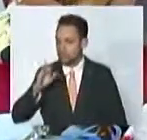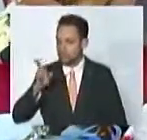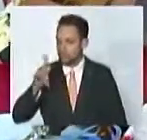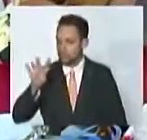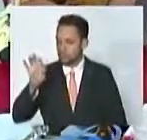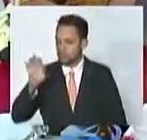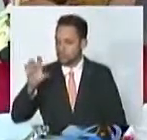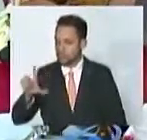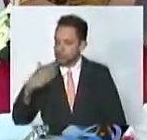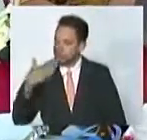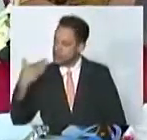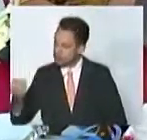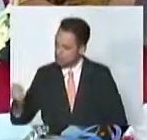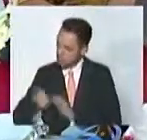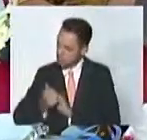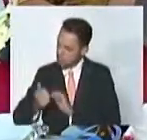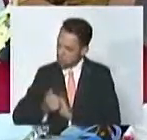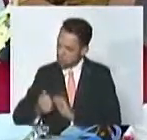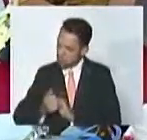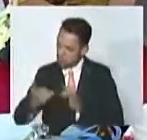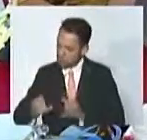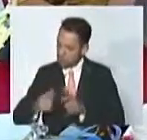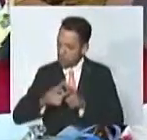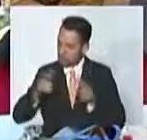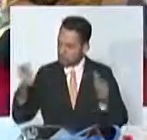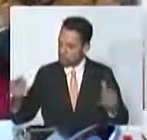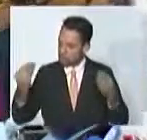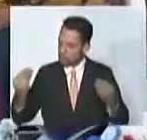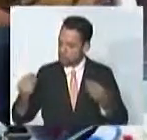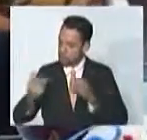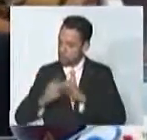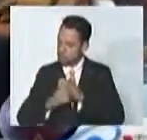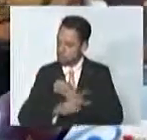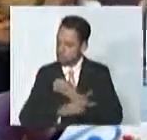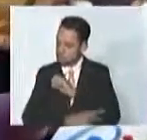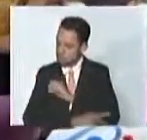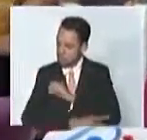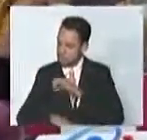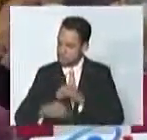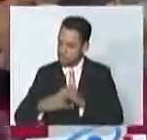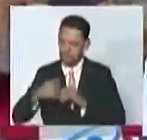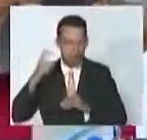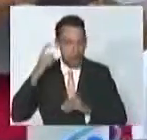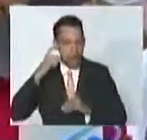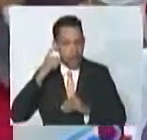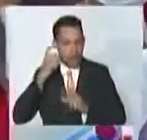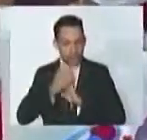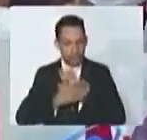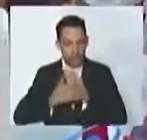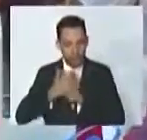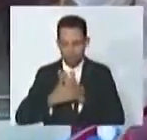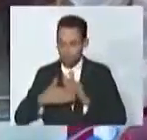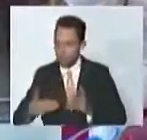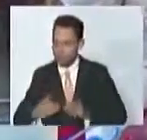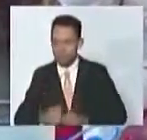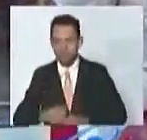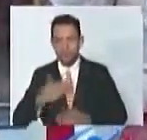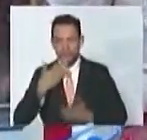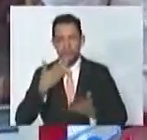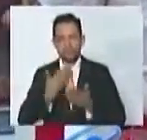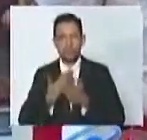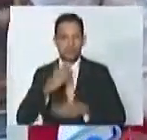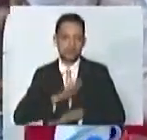nosotros. Cuéntenos por qué se amplía ese equipo interdisciplinario. Muy buenos días, doctor. Muy buenos días a